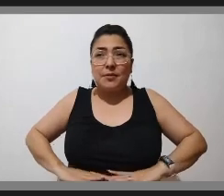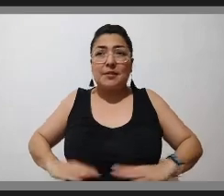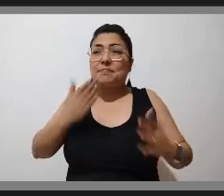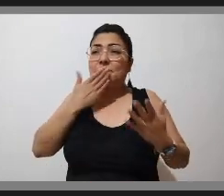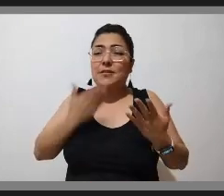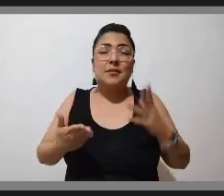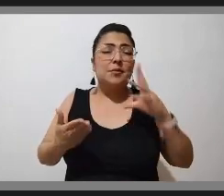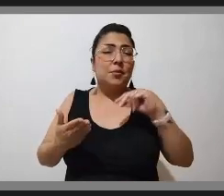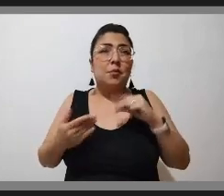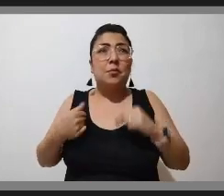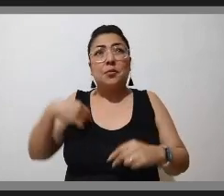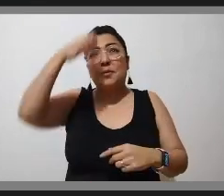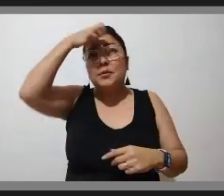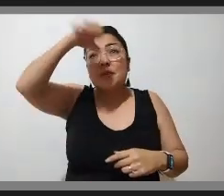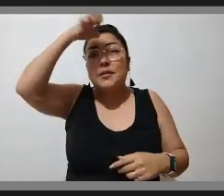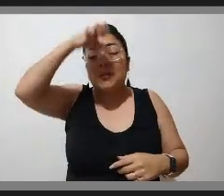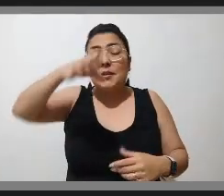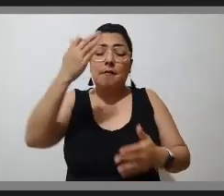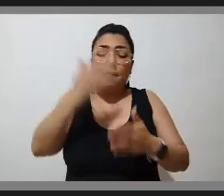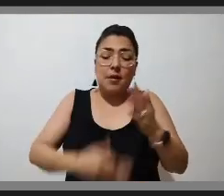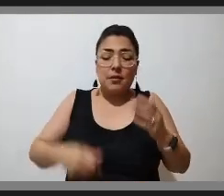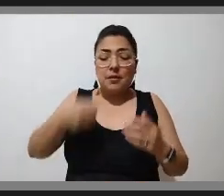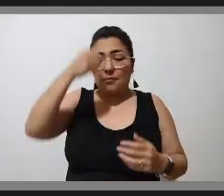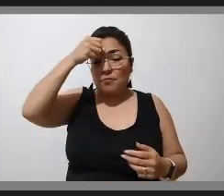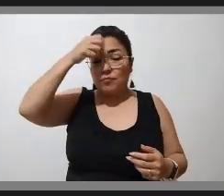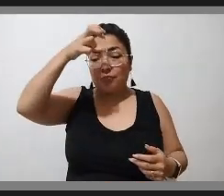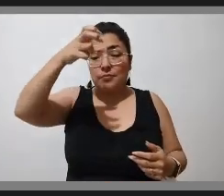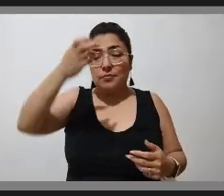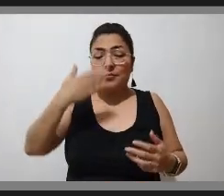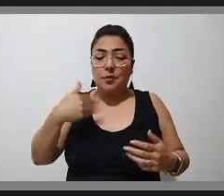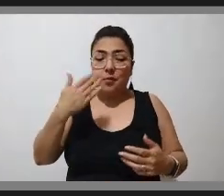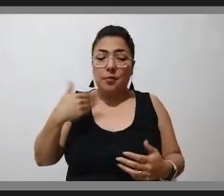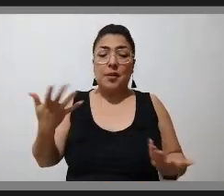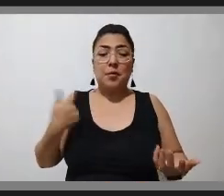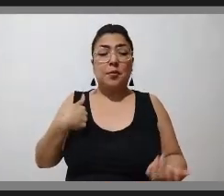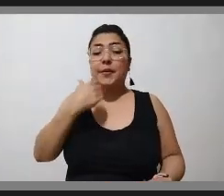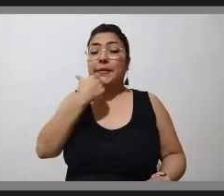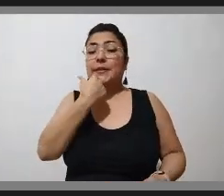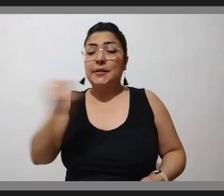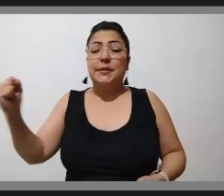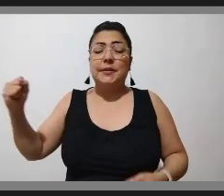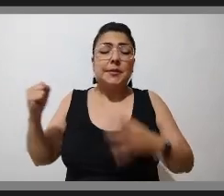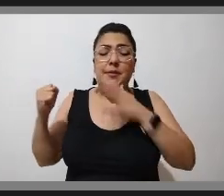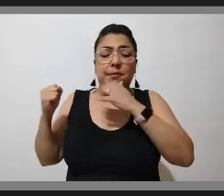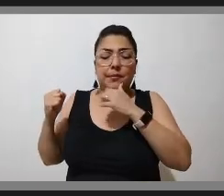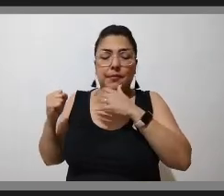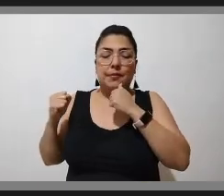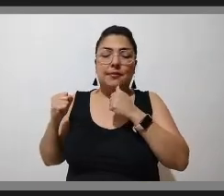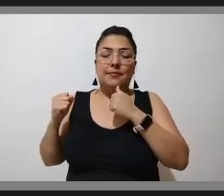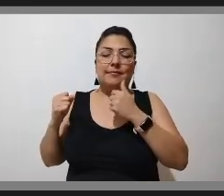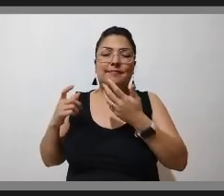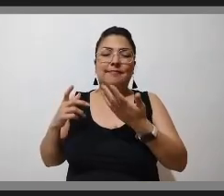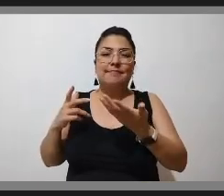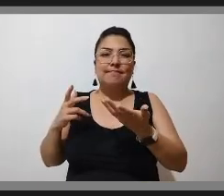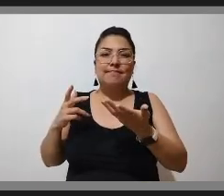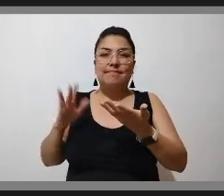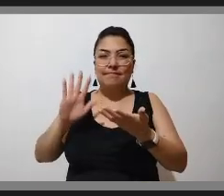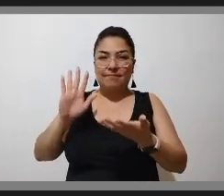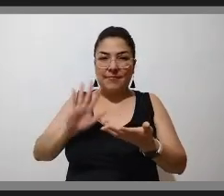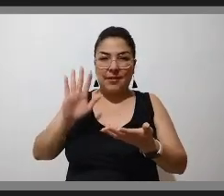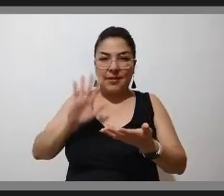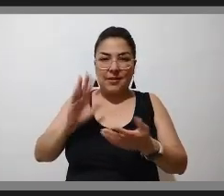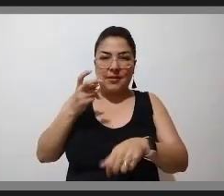la capacidad, creen que no tienen el conocimiento o la experiencia o las competencias para poderse desarrollar ahí. Pero